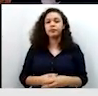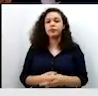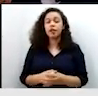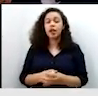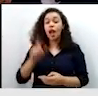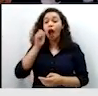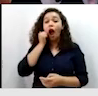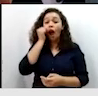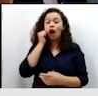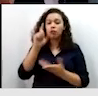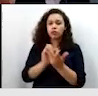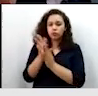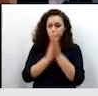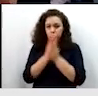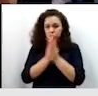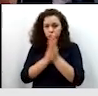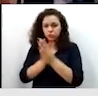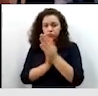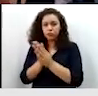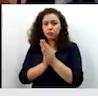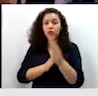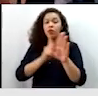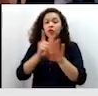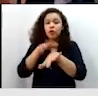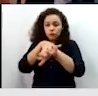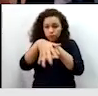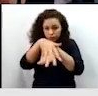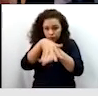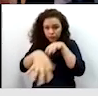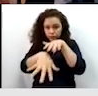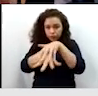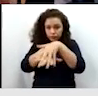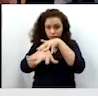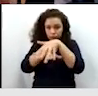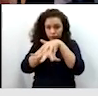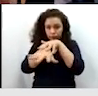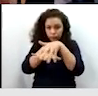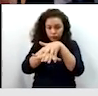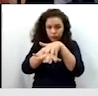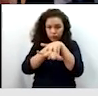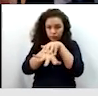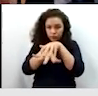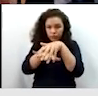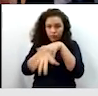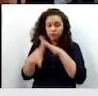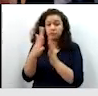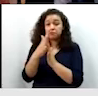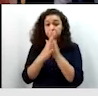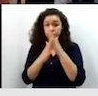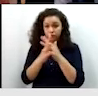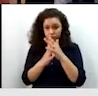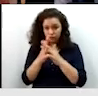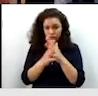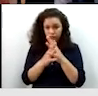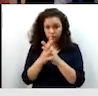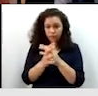suficiente, froto mis manitas, después los dorsos, el otro dorso, entre los dedos, dedo